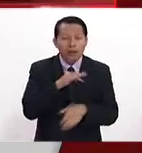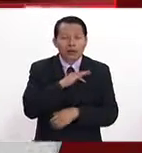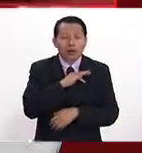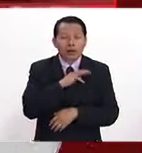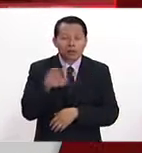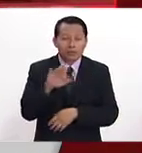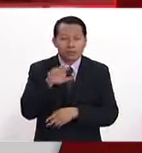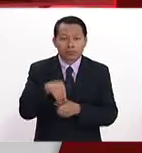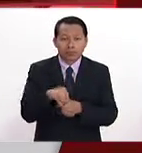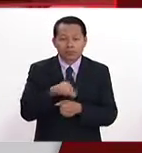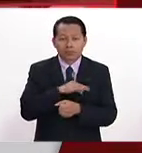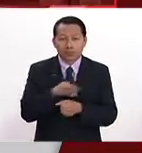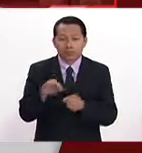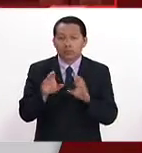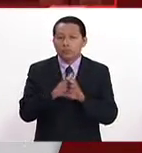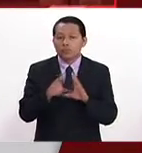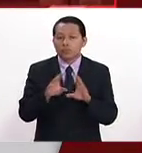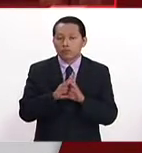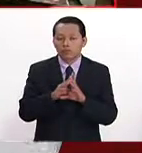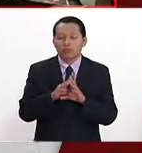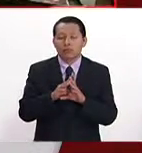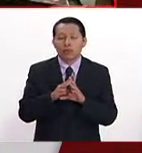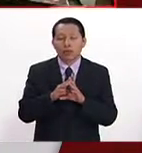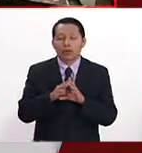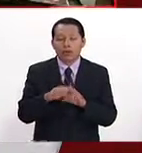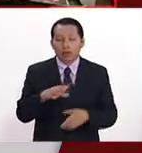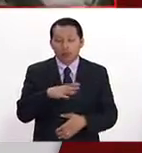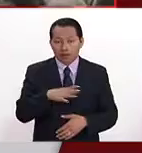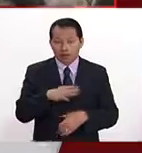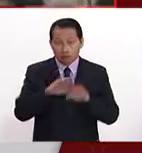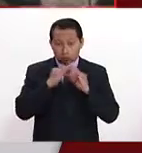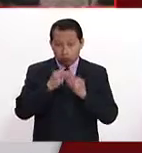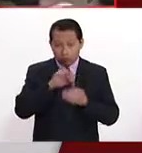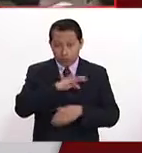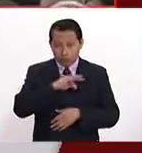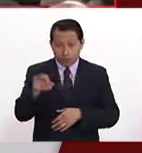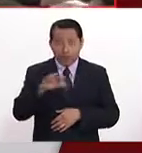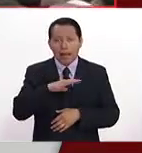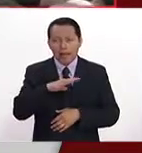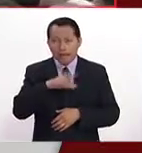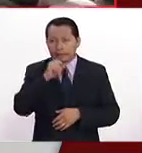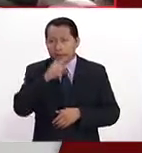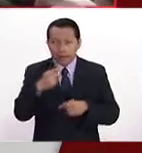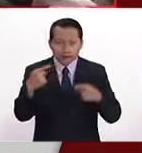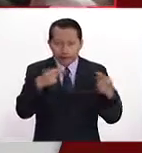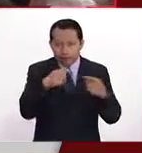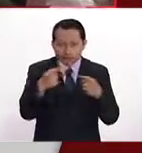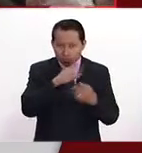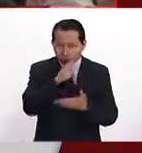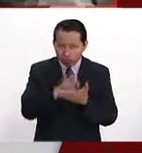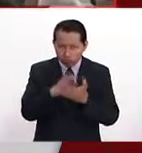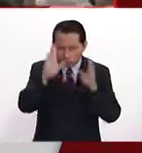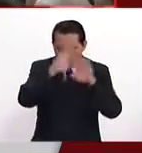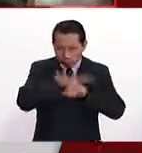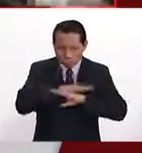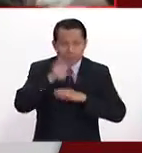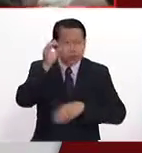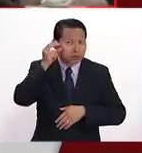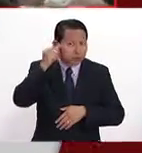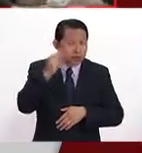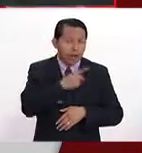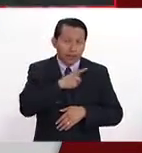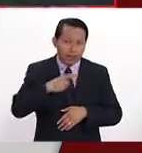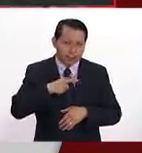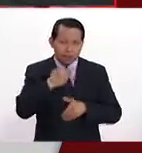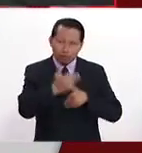cabida y realmente sean un medio para resolver las hostilidades, pues China tiene que poner todo de su